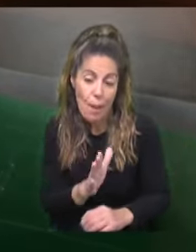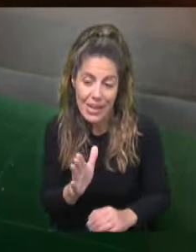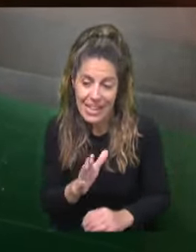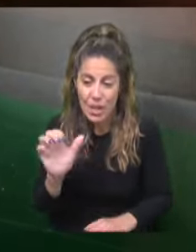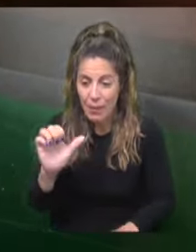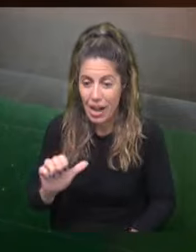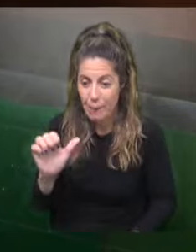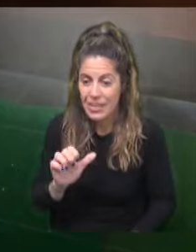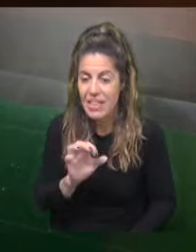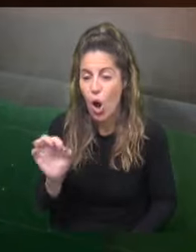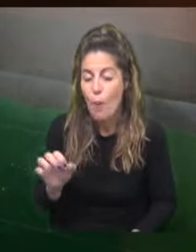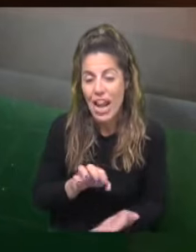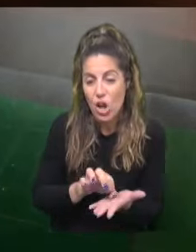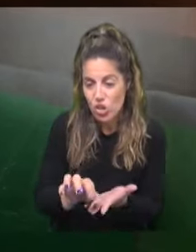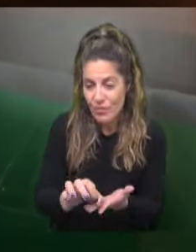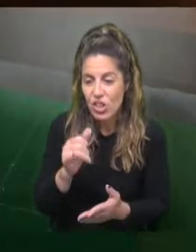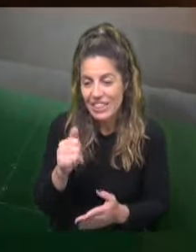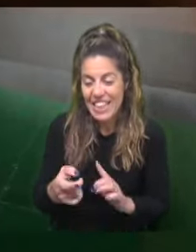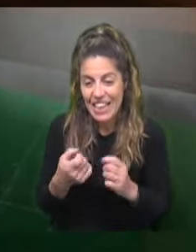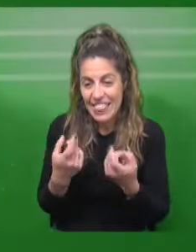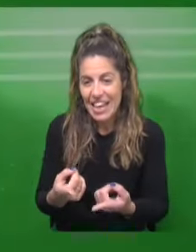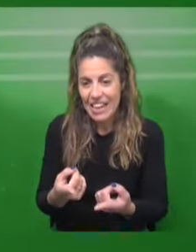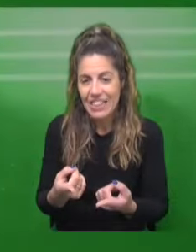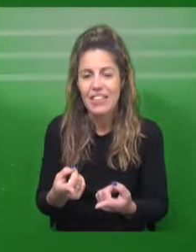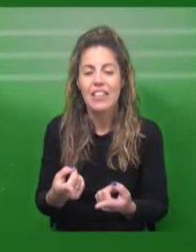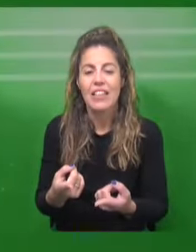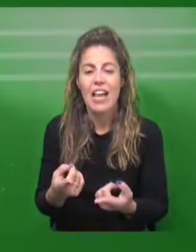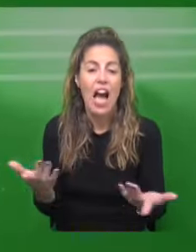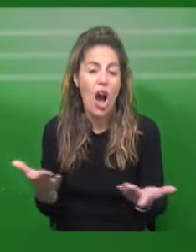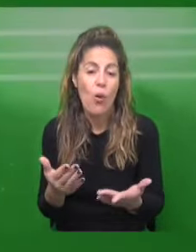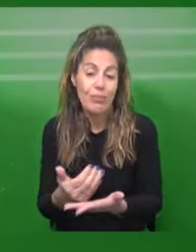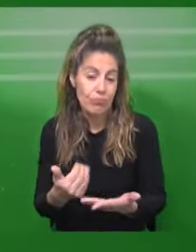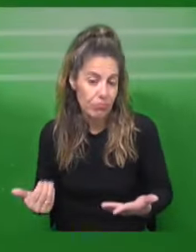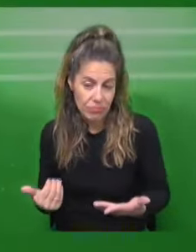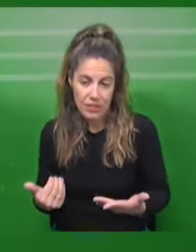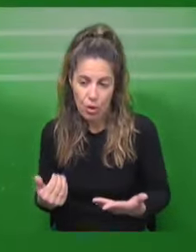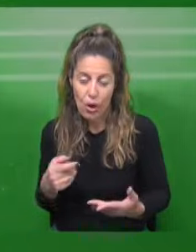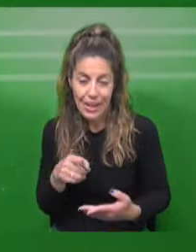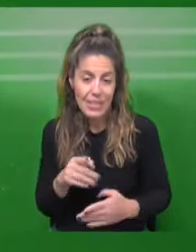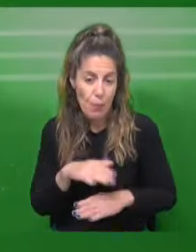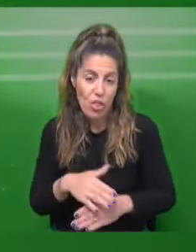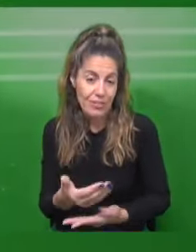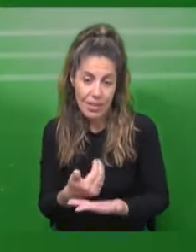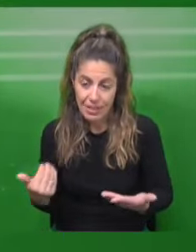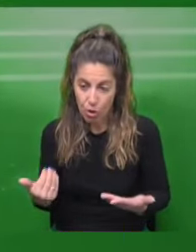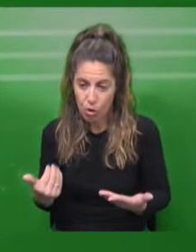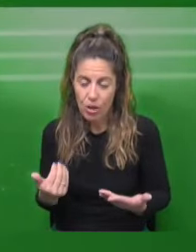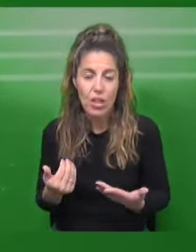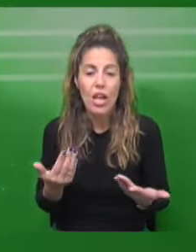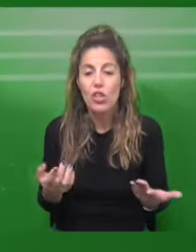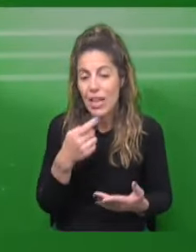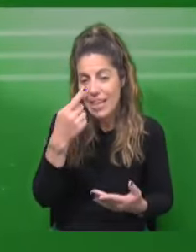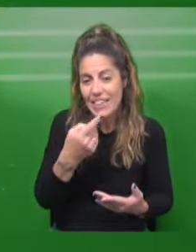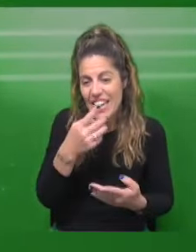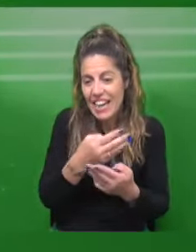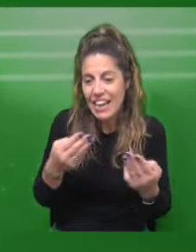la empresa o para los servicios que tiene que brindar a la sociedad de la empresa y ahora se retiraron entonces bueno el interés general en